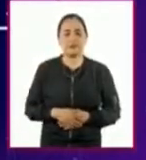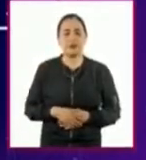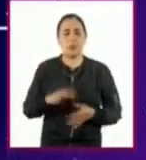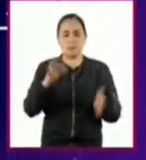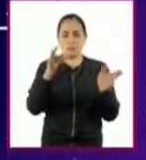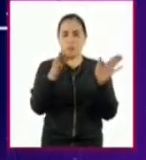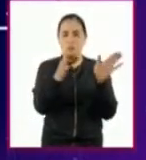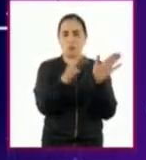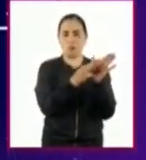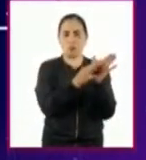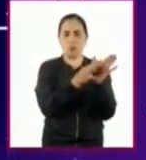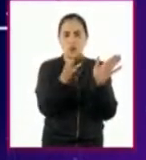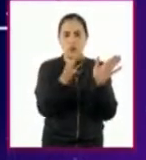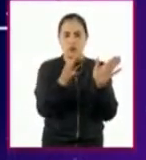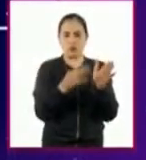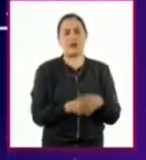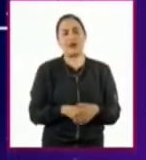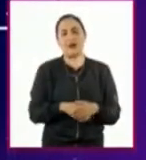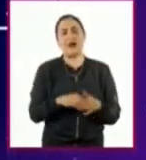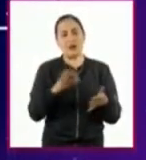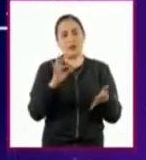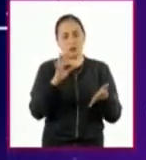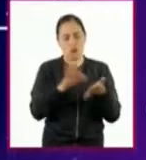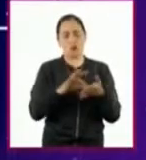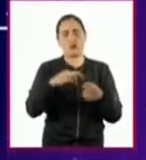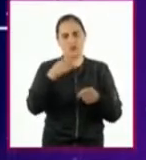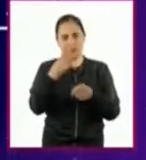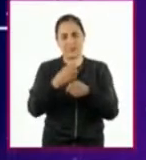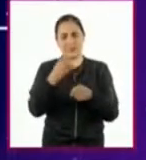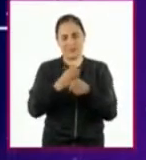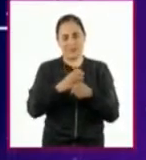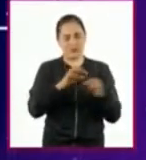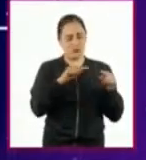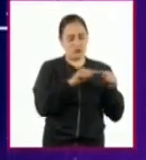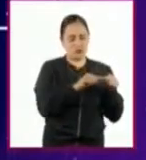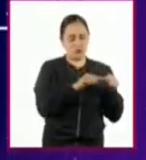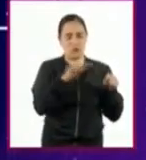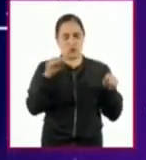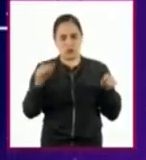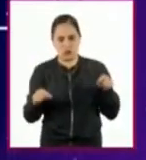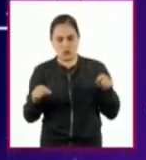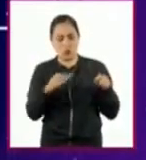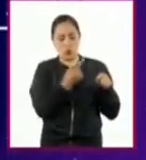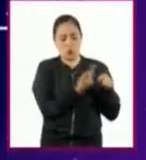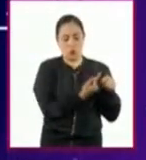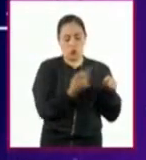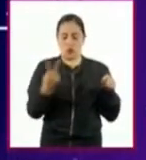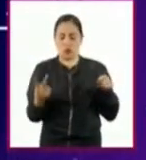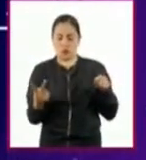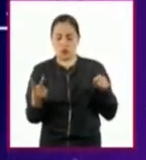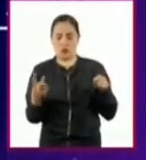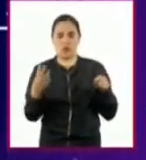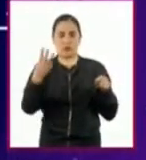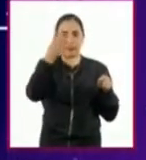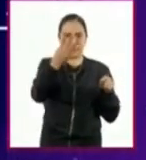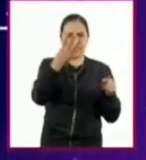Este indica el tercer vértice. Unimos dichos puntos con los extremos del segmento y obtenemos el